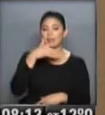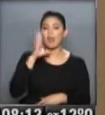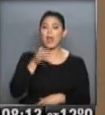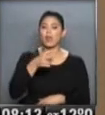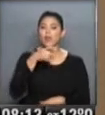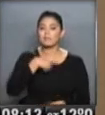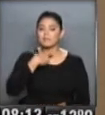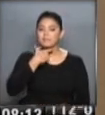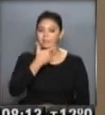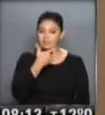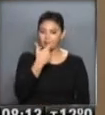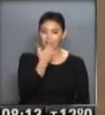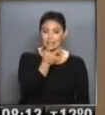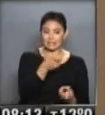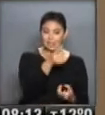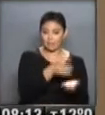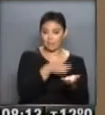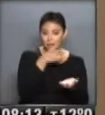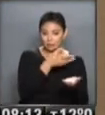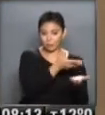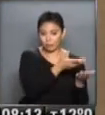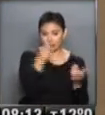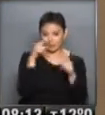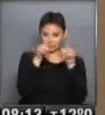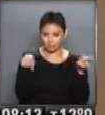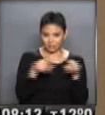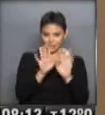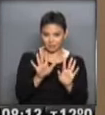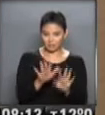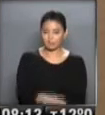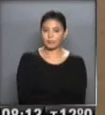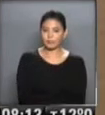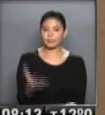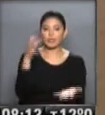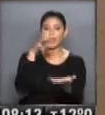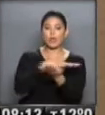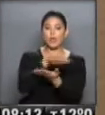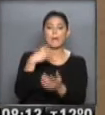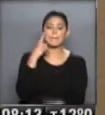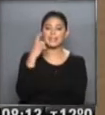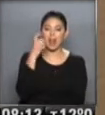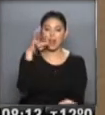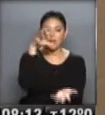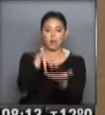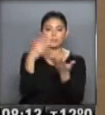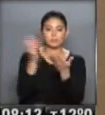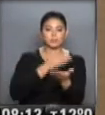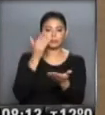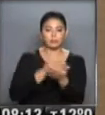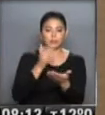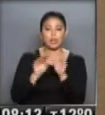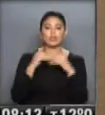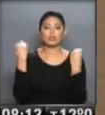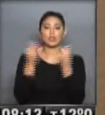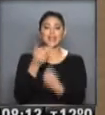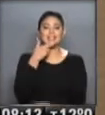bebida caliente y se utilizan estos vasitos. La planta la tiene en Pilar. La localidad de Pilar, es una de las 17 plantas que